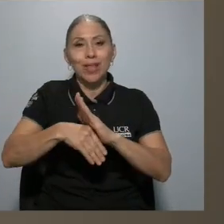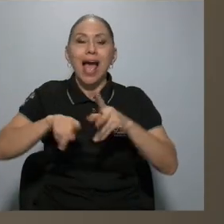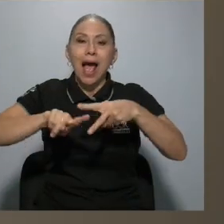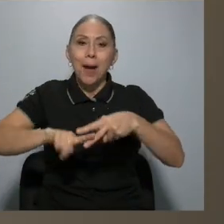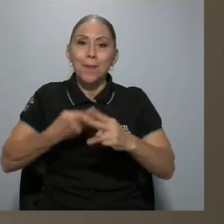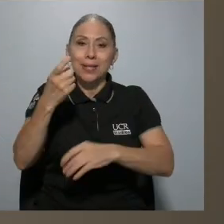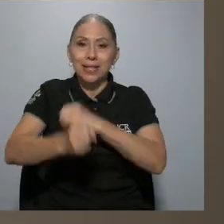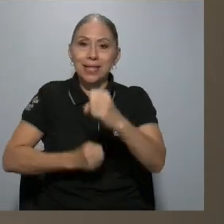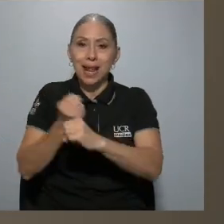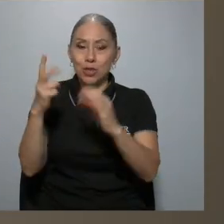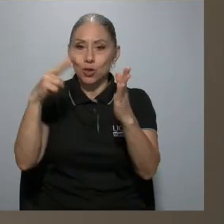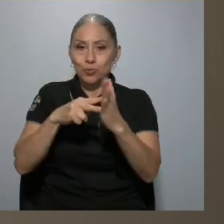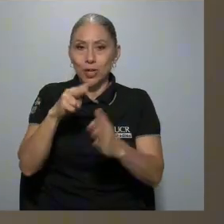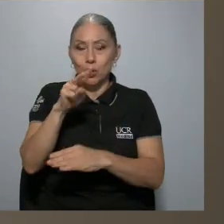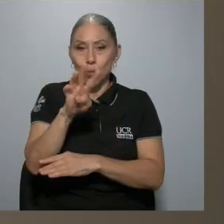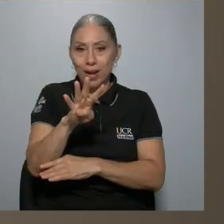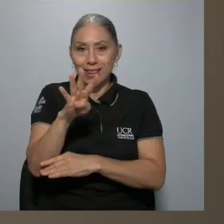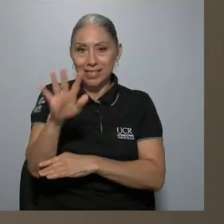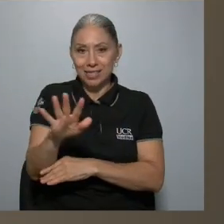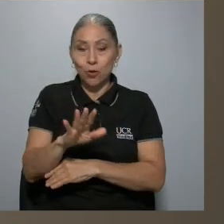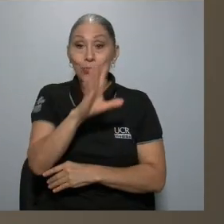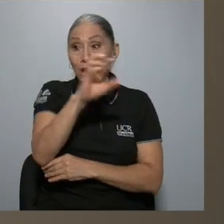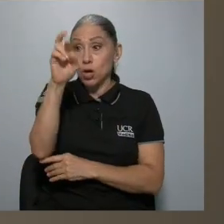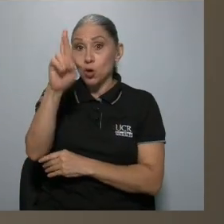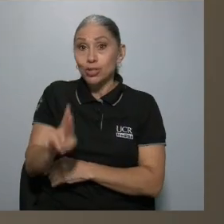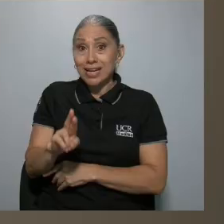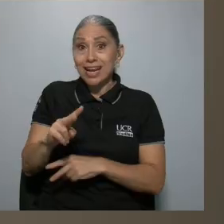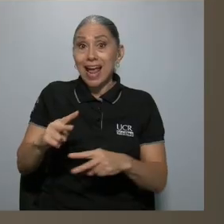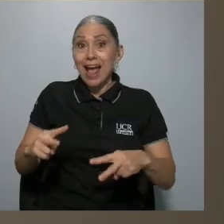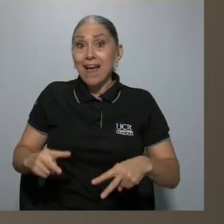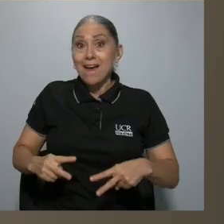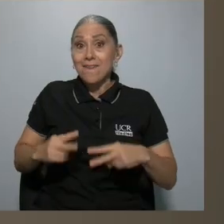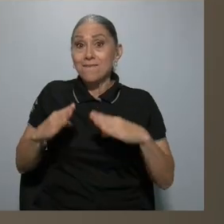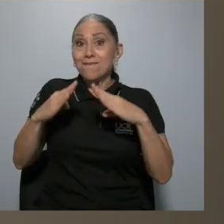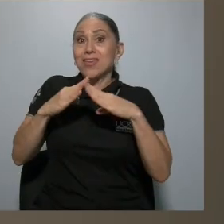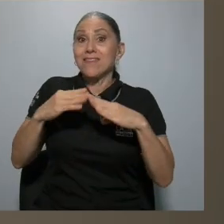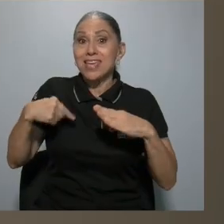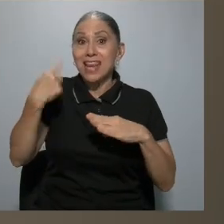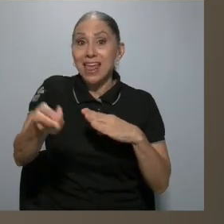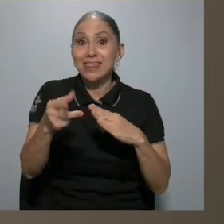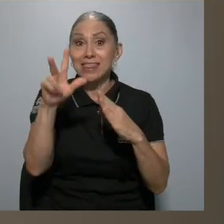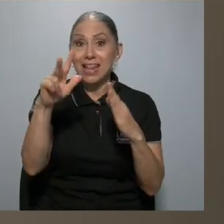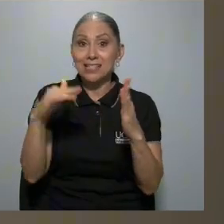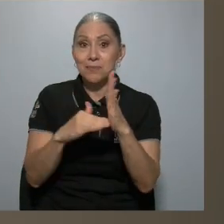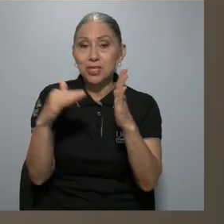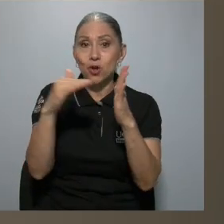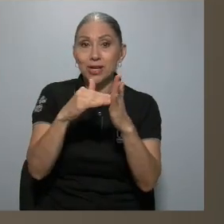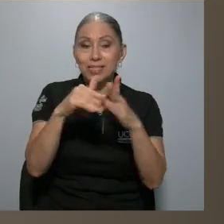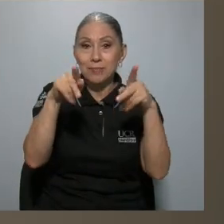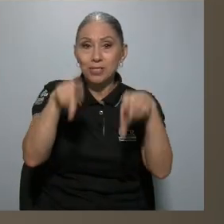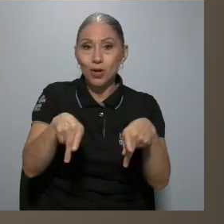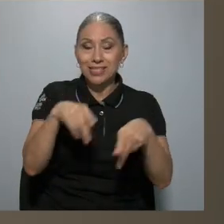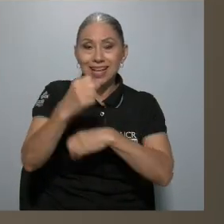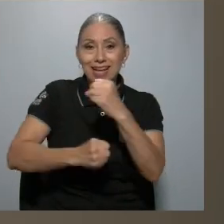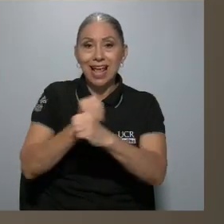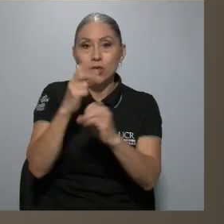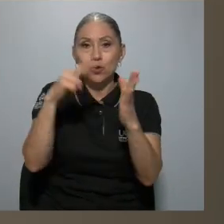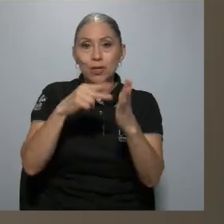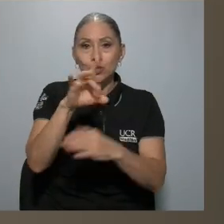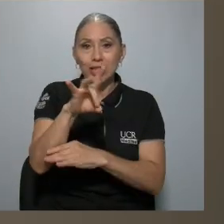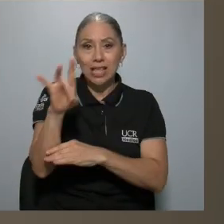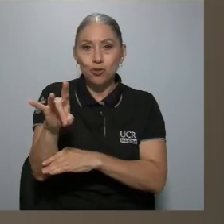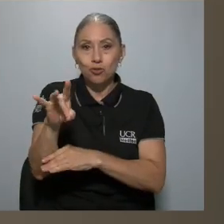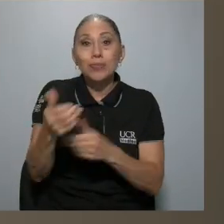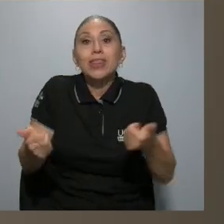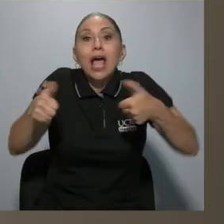año 2045. En Costa Rica vivirán 3 millones de personas en el año 2088, según